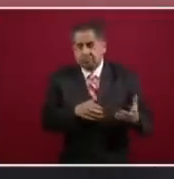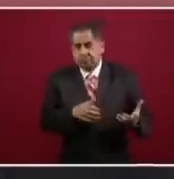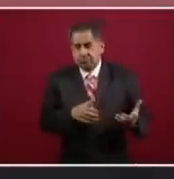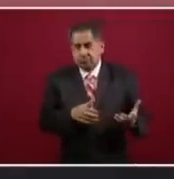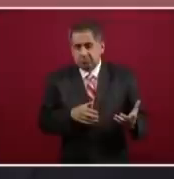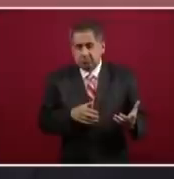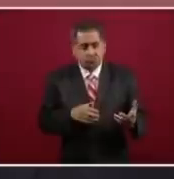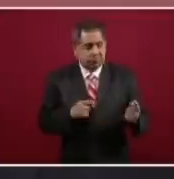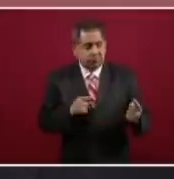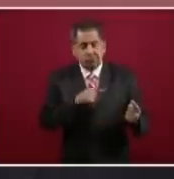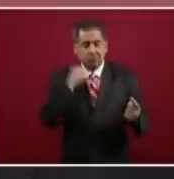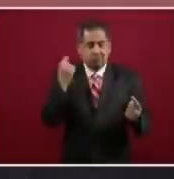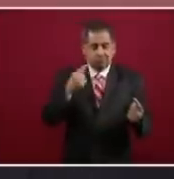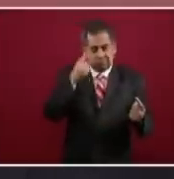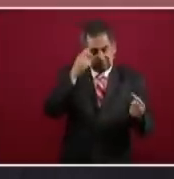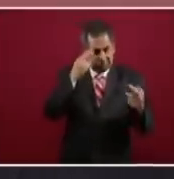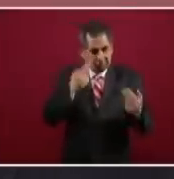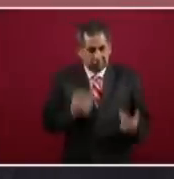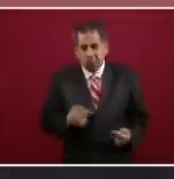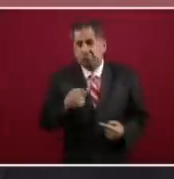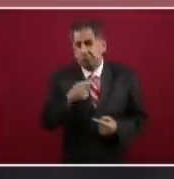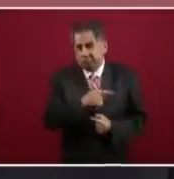y derrotados moralmente